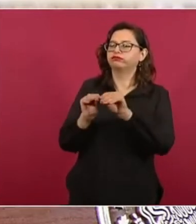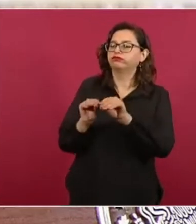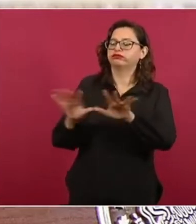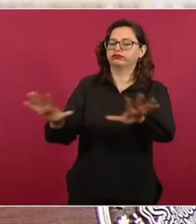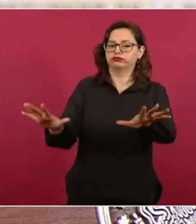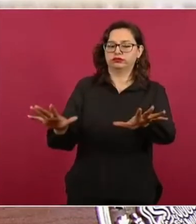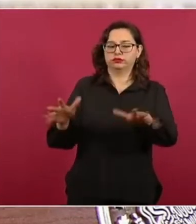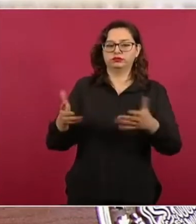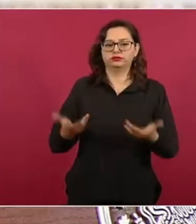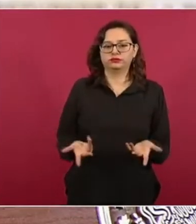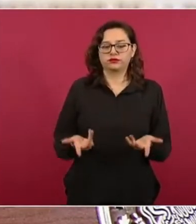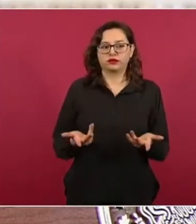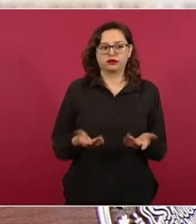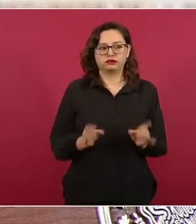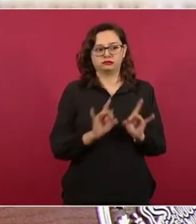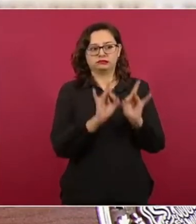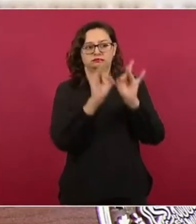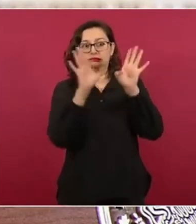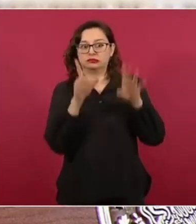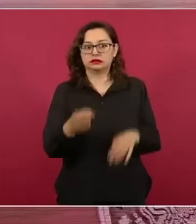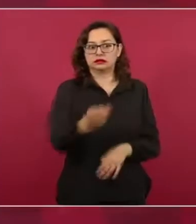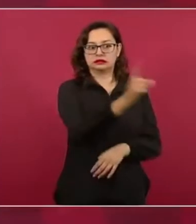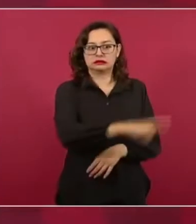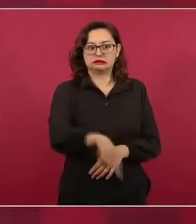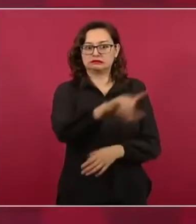llamar la atención en otros asuntos.